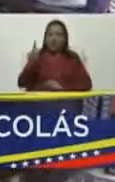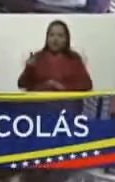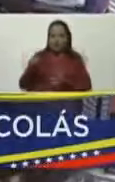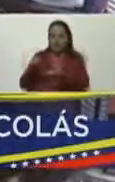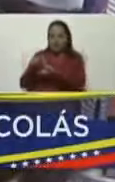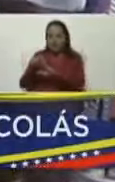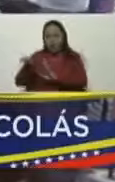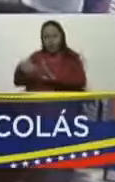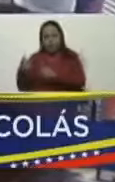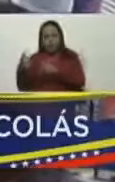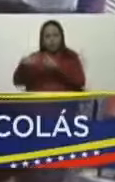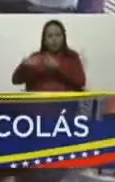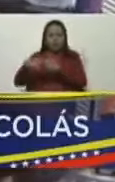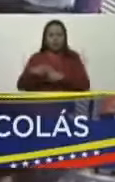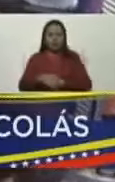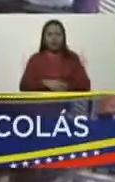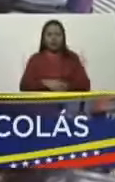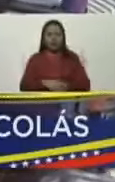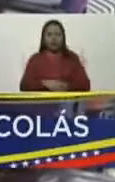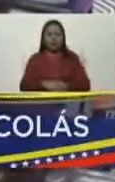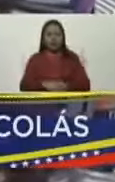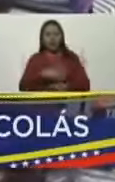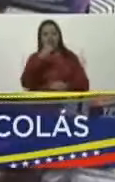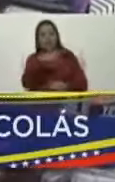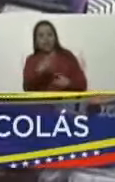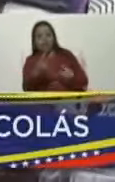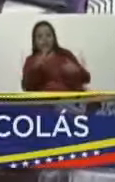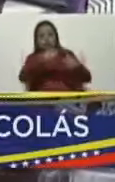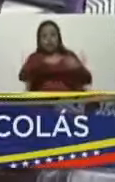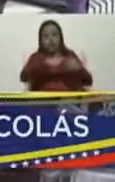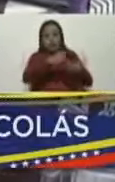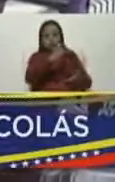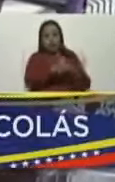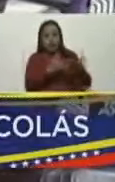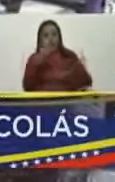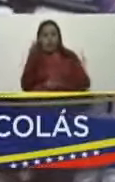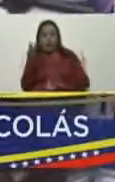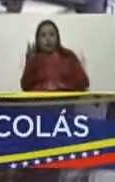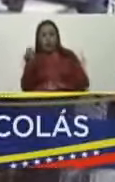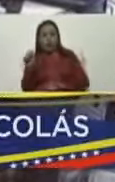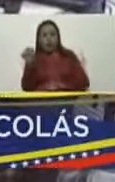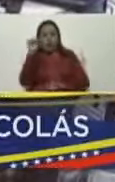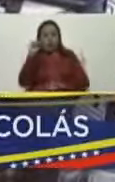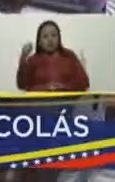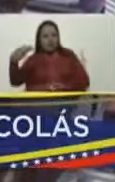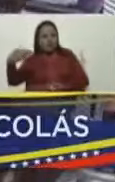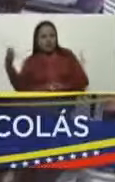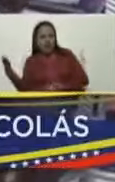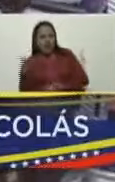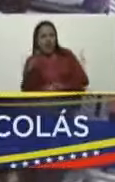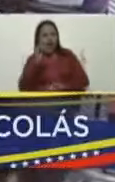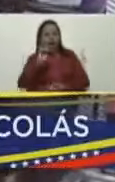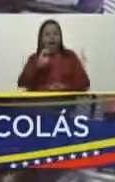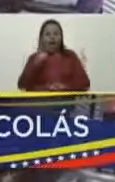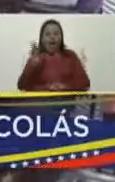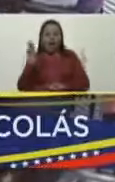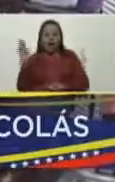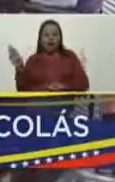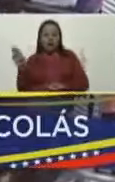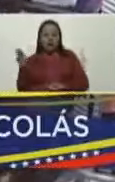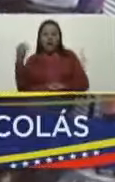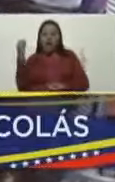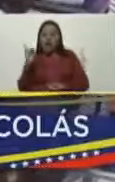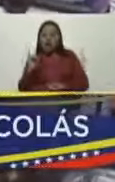WhatsApp. Bueno, hay que suscribirse a WhatsApp para que tenga un servicio